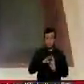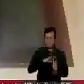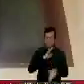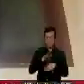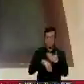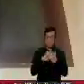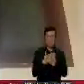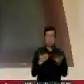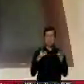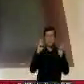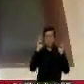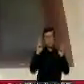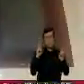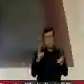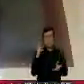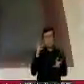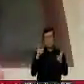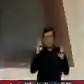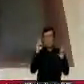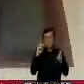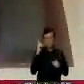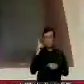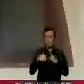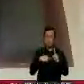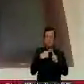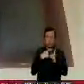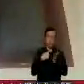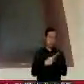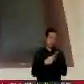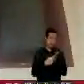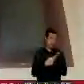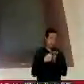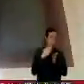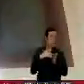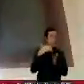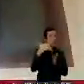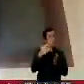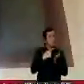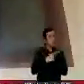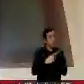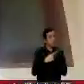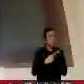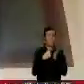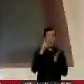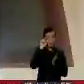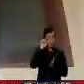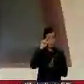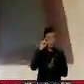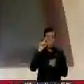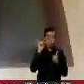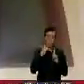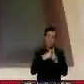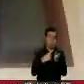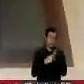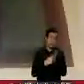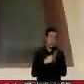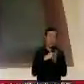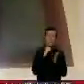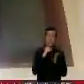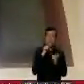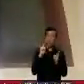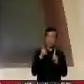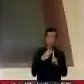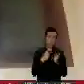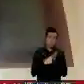todo aspecto. Estos son temas que a lo mejor podrían seguirse analizando dentro de este tema. No nos olvidemos que es un primer debate, que todavía tenemos